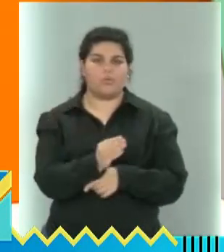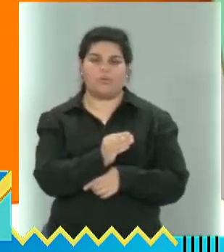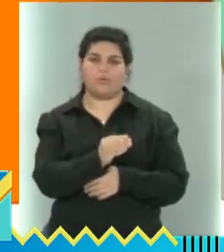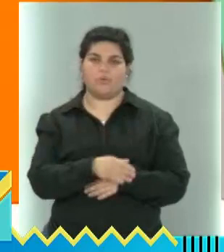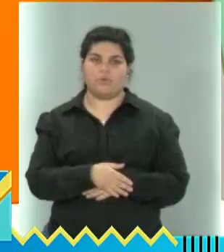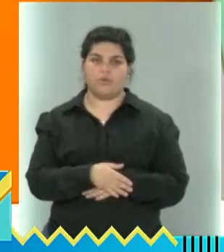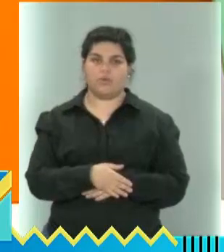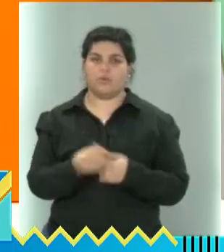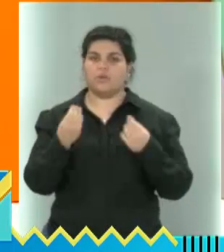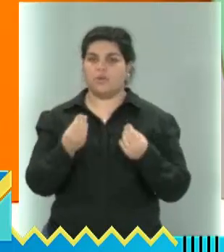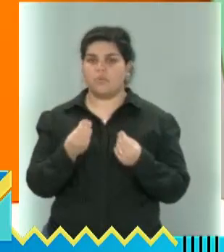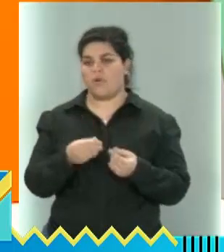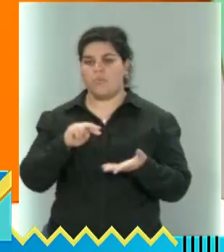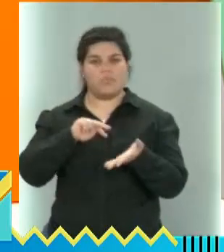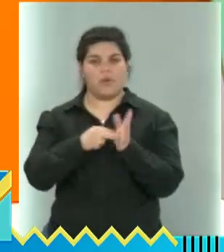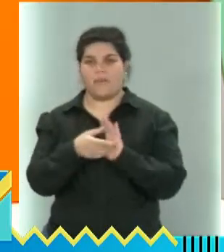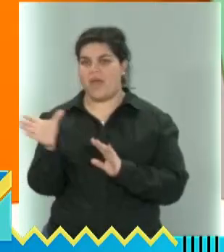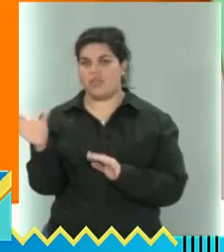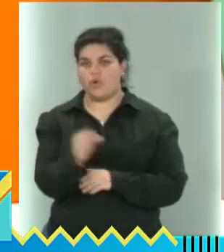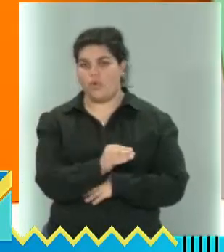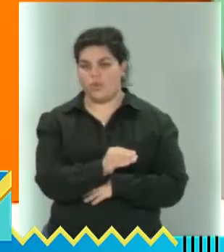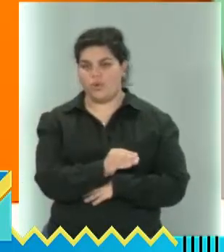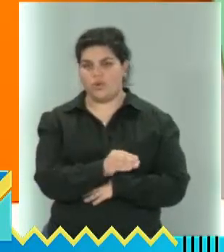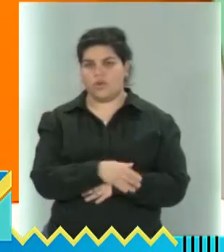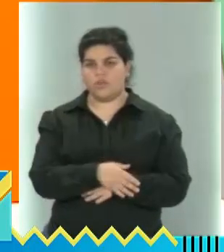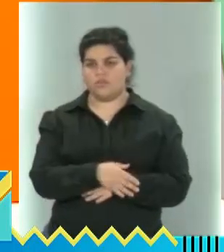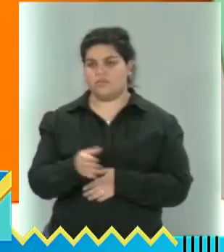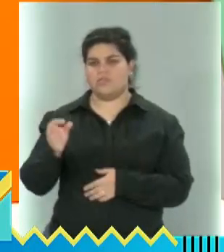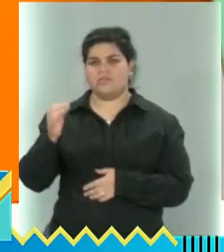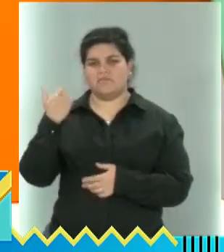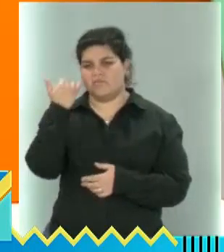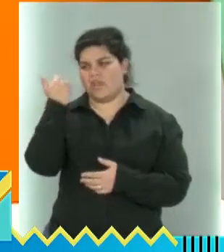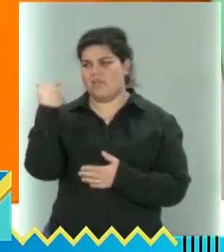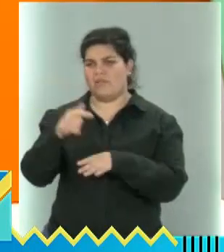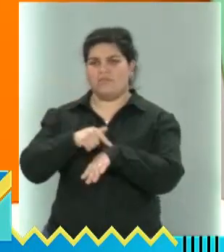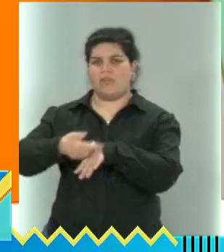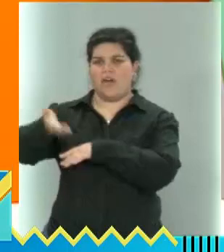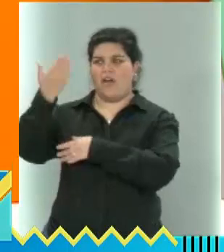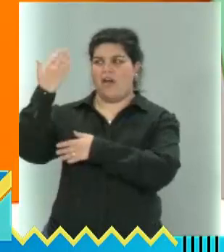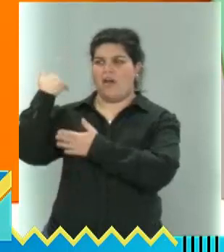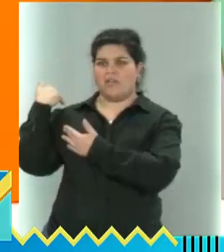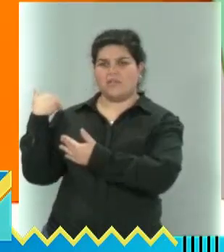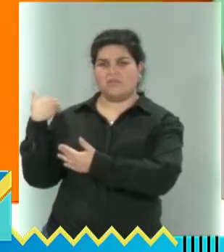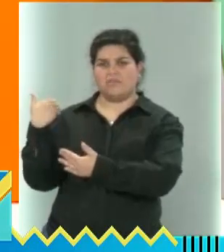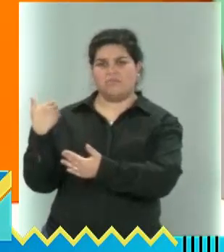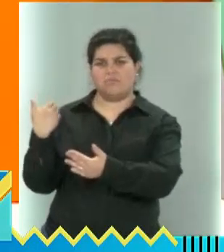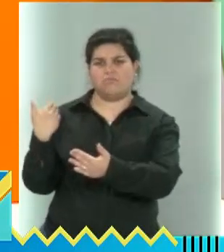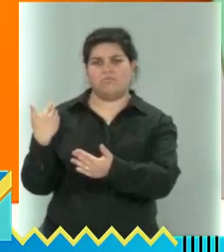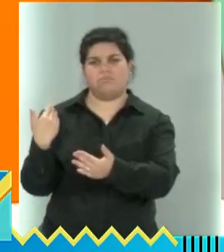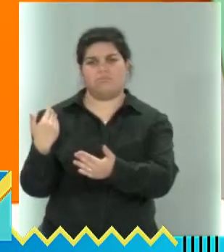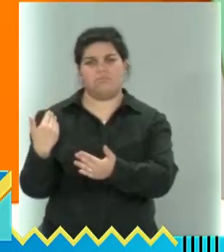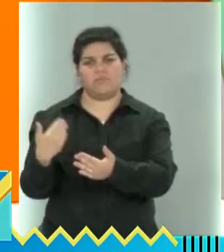conflicto más generalizado que lleva mucho tiempo y que sí, se ha polarizado mucho la sociedad en función de